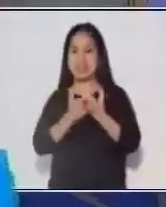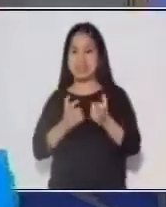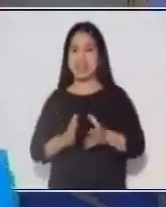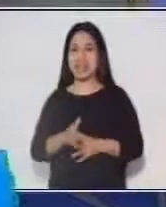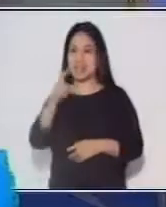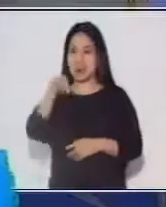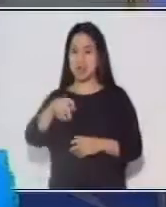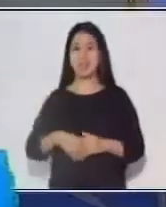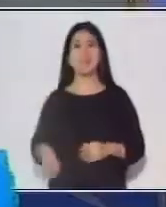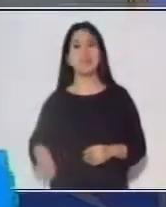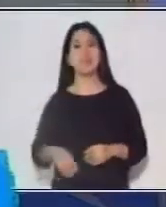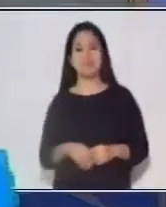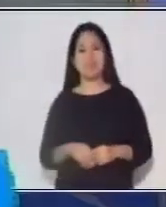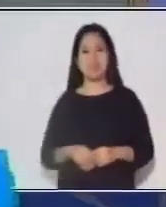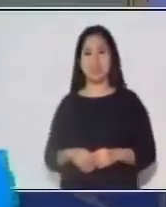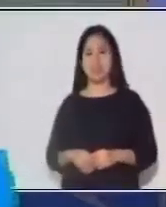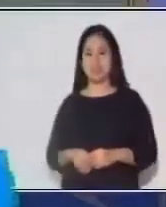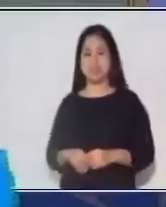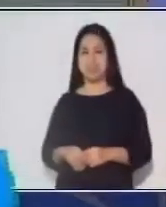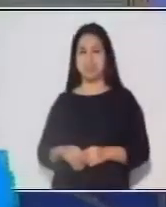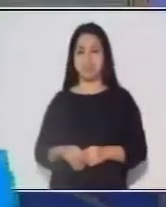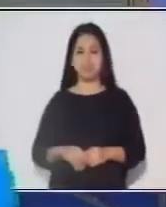día de hoy.